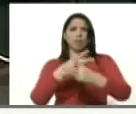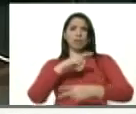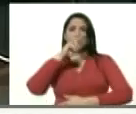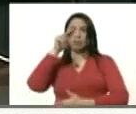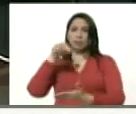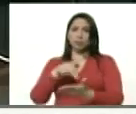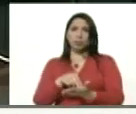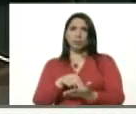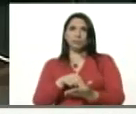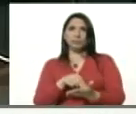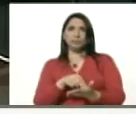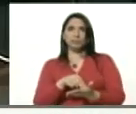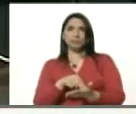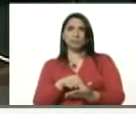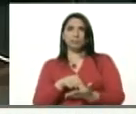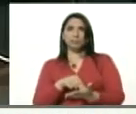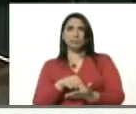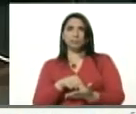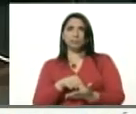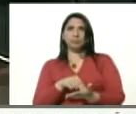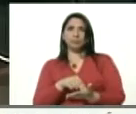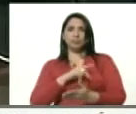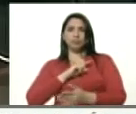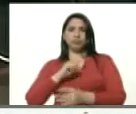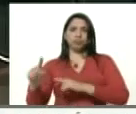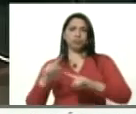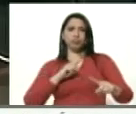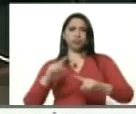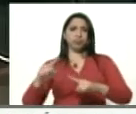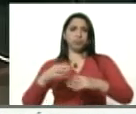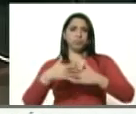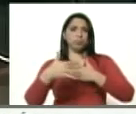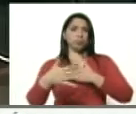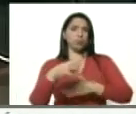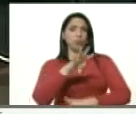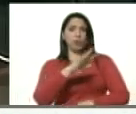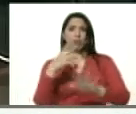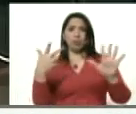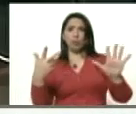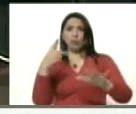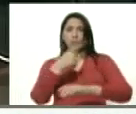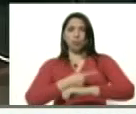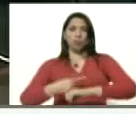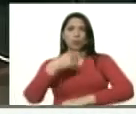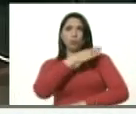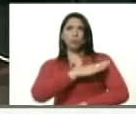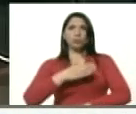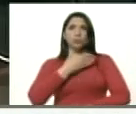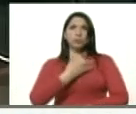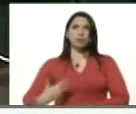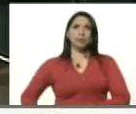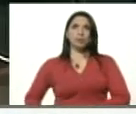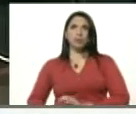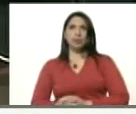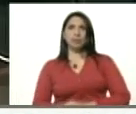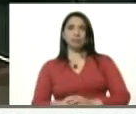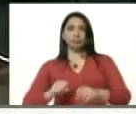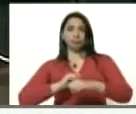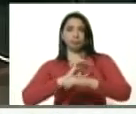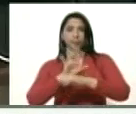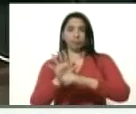nacional. He orientado para que en las próximas 48 horas la Comisión Presidencial del